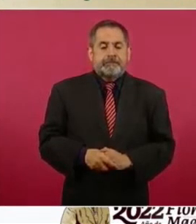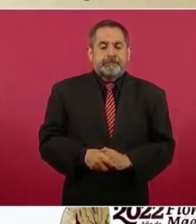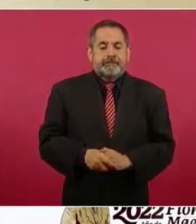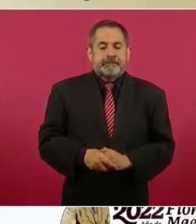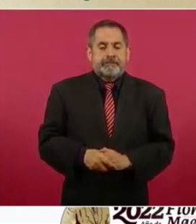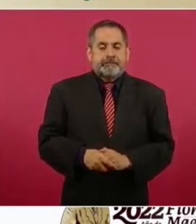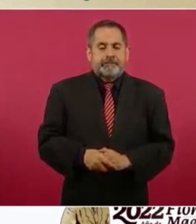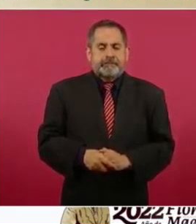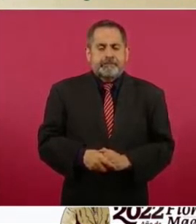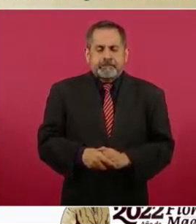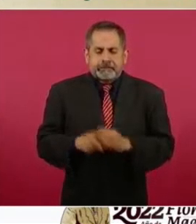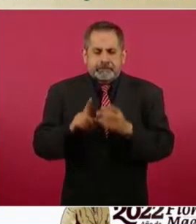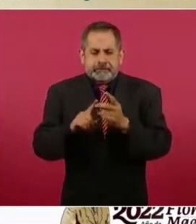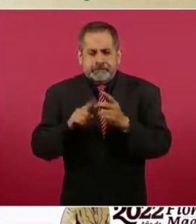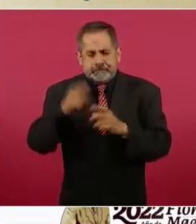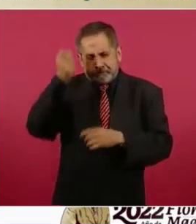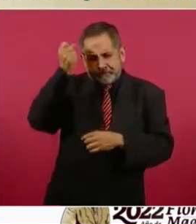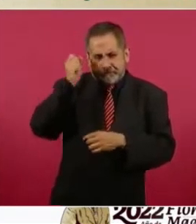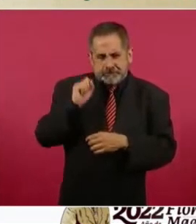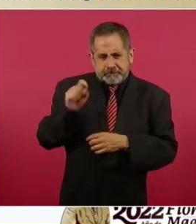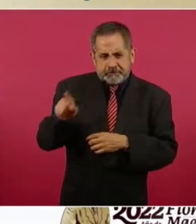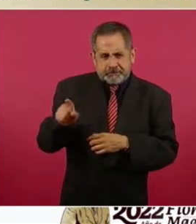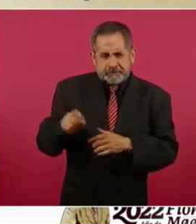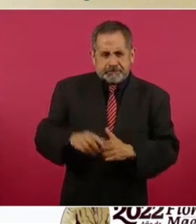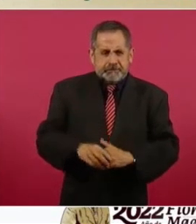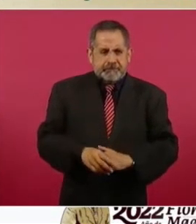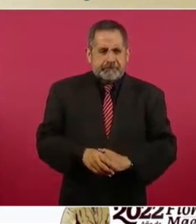¿Dónde está Sinaloa?